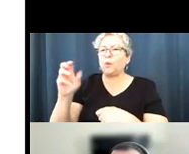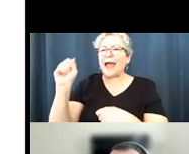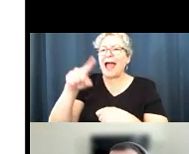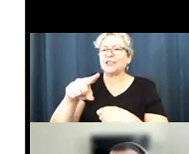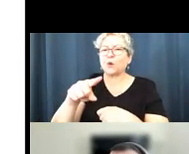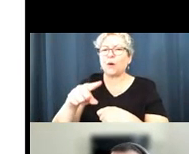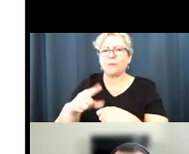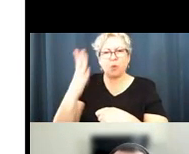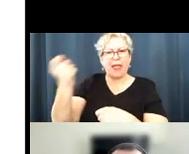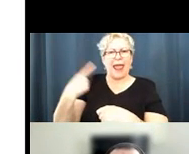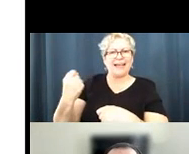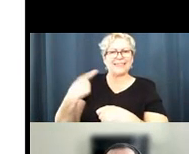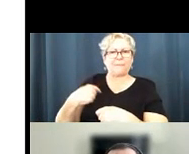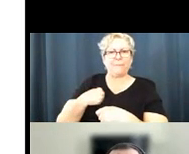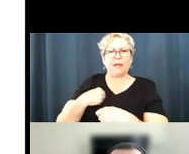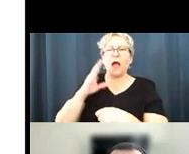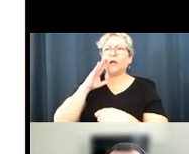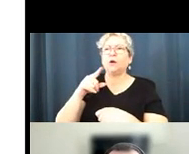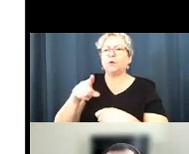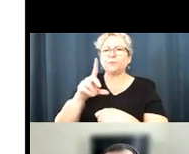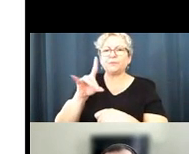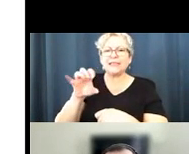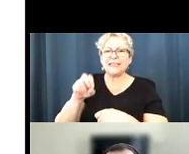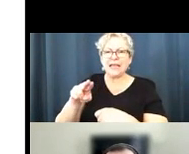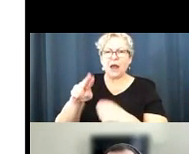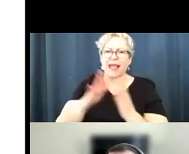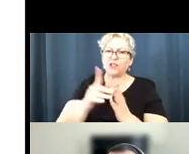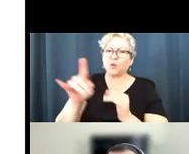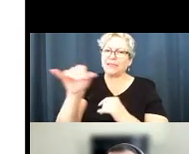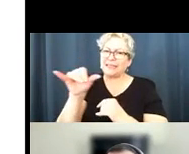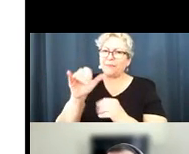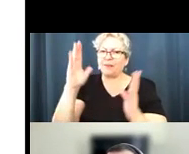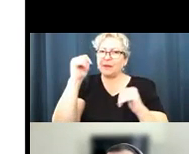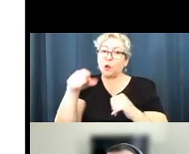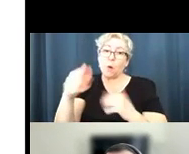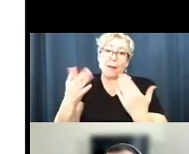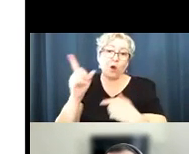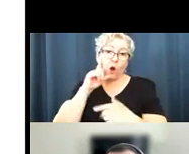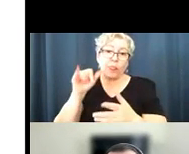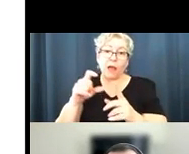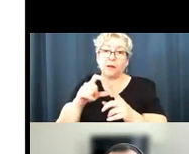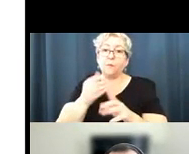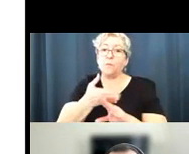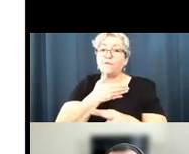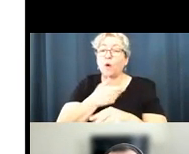Hola, es Matthew, porque a mí me preguntan esto siempre y yo sé que a ustedes también le preguntan. So, yo espero